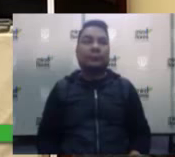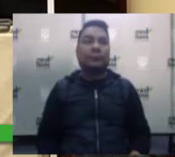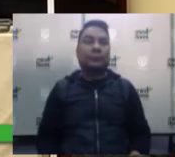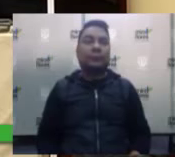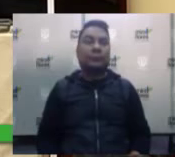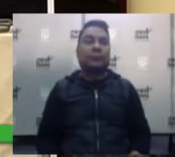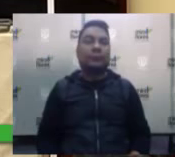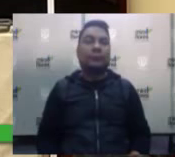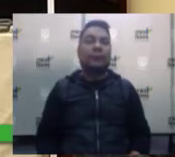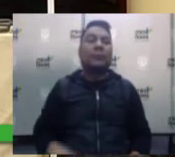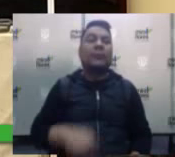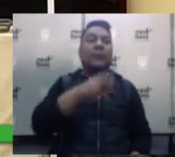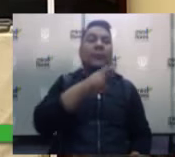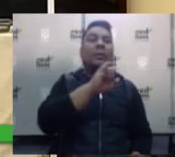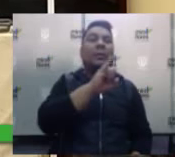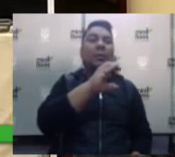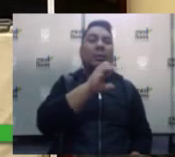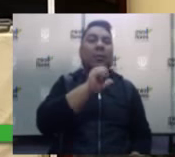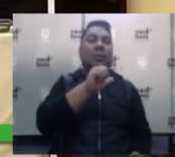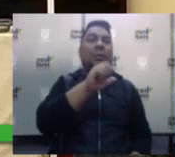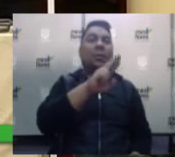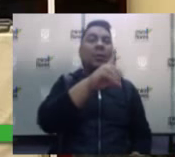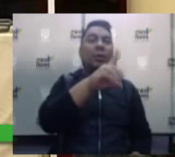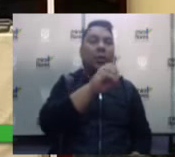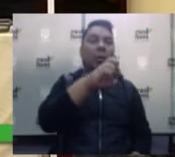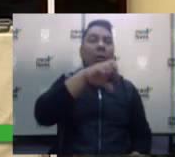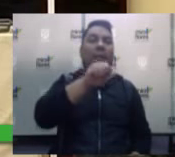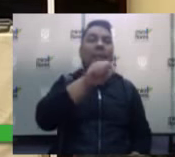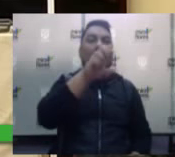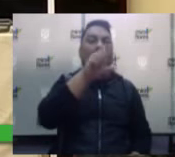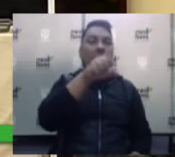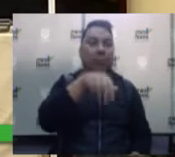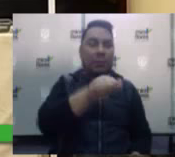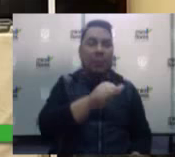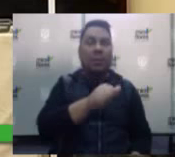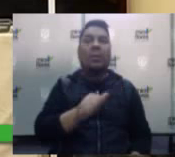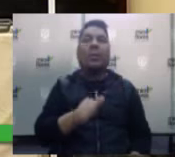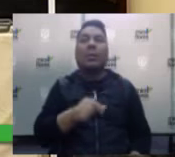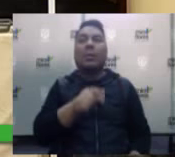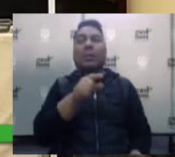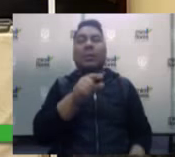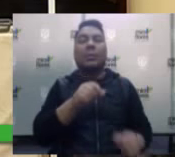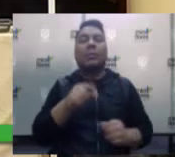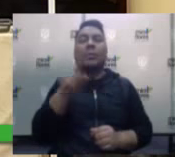Ubicación 66, avenida Ricardo Palma, cuadra 15, a 15 metros del cruce con Castro Iglesias.